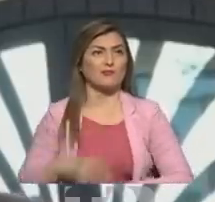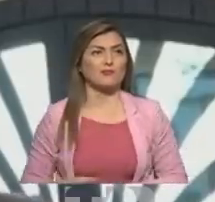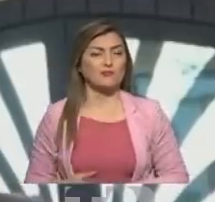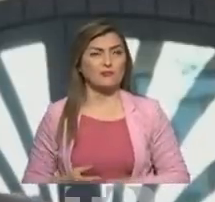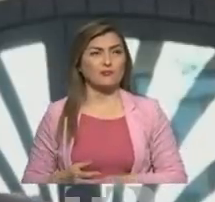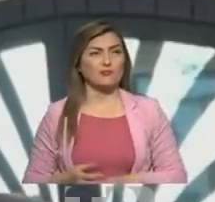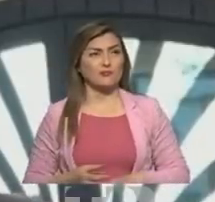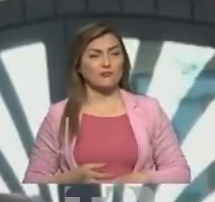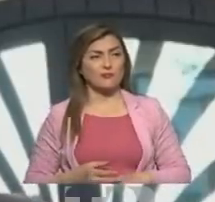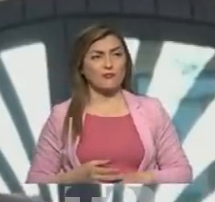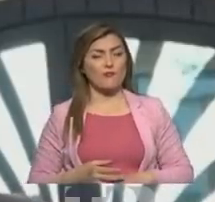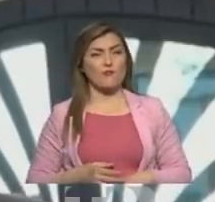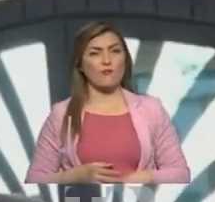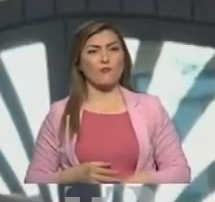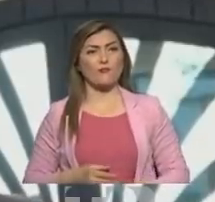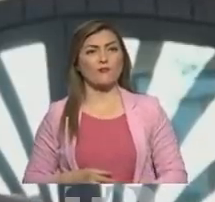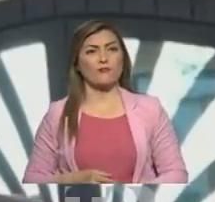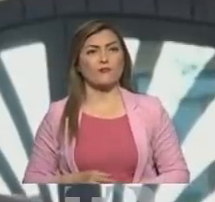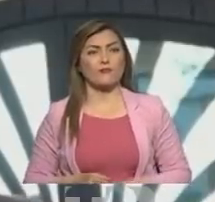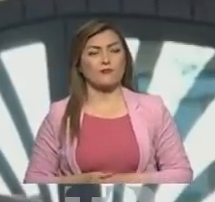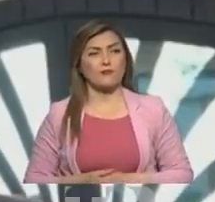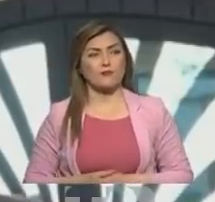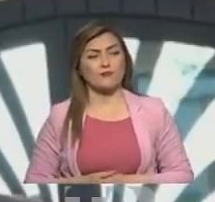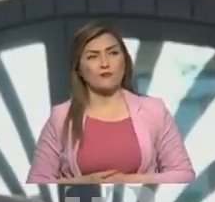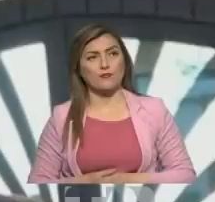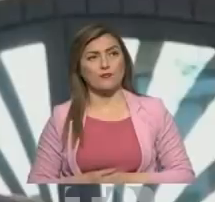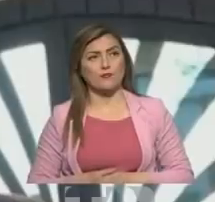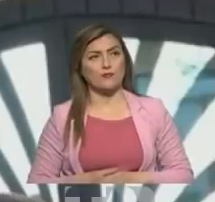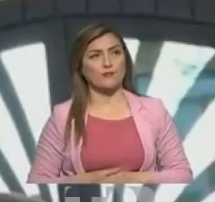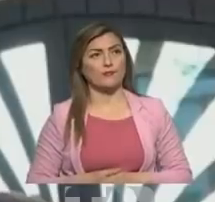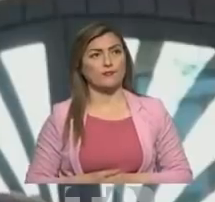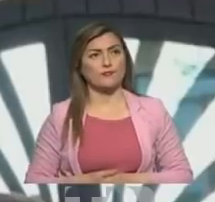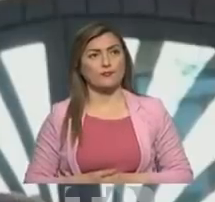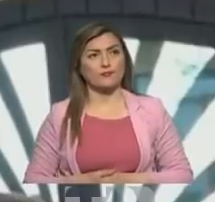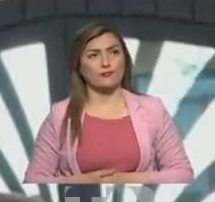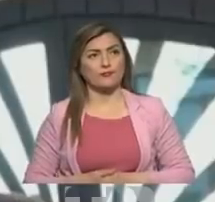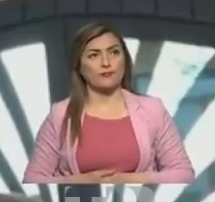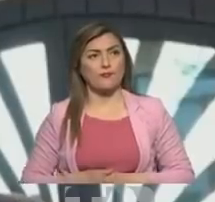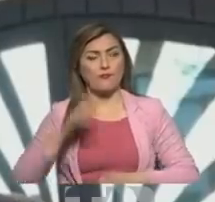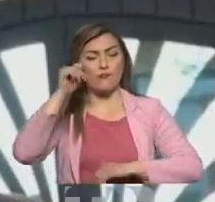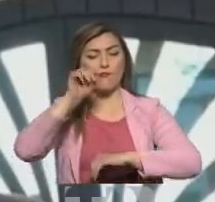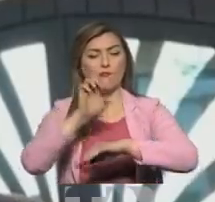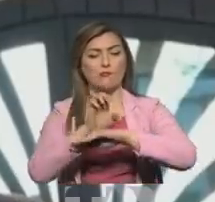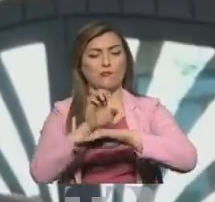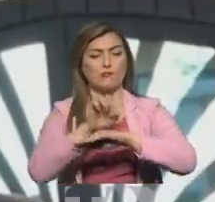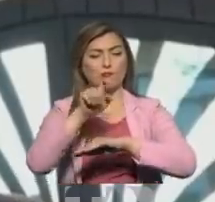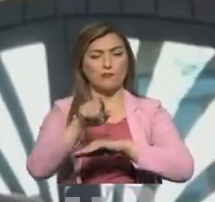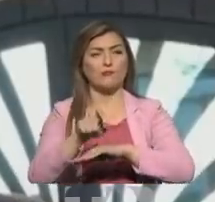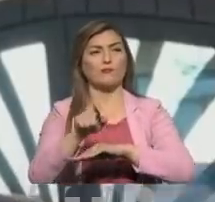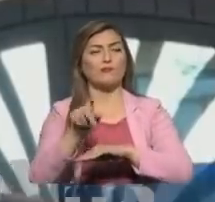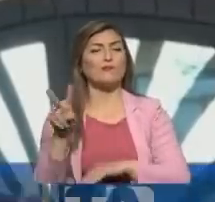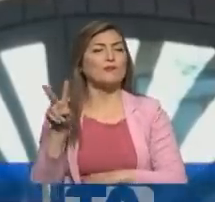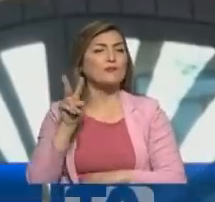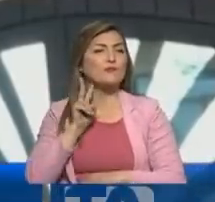alguna? El Estado ecuatoriano, el Poder Judicial y el Poder Ejecutivo tienen que hacer algo para que